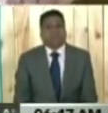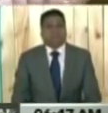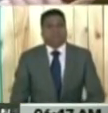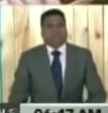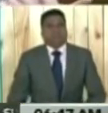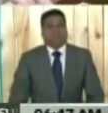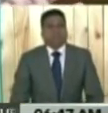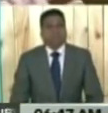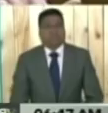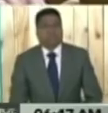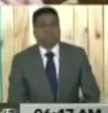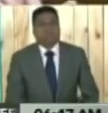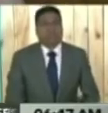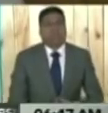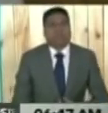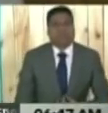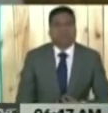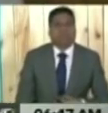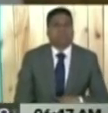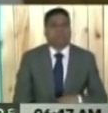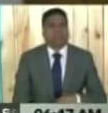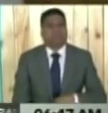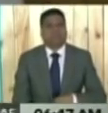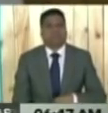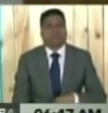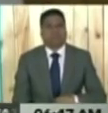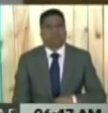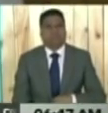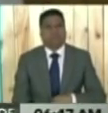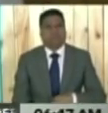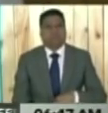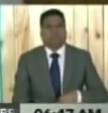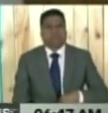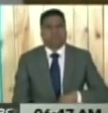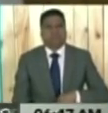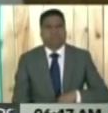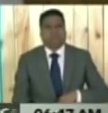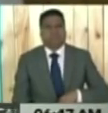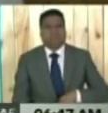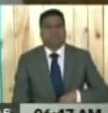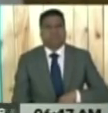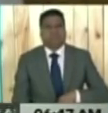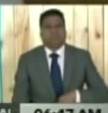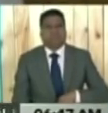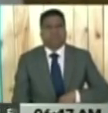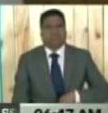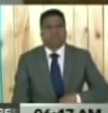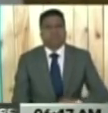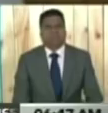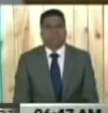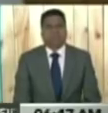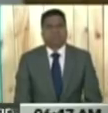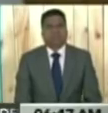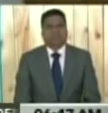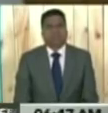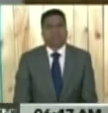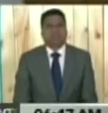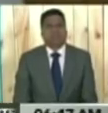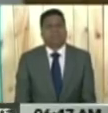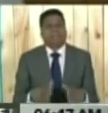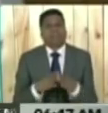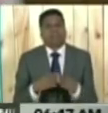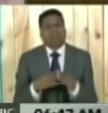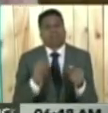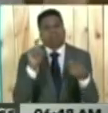¿Ustedes quieren volver a ver este video? Está en la cuenta Instagram de Jacqueline Farías para analizarlo también y escucharlo con